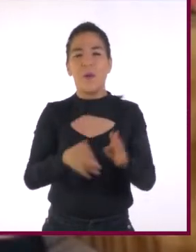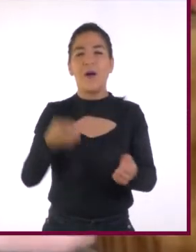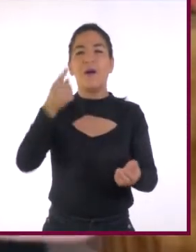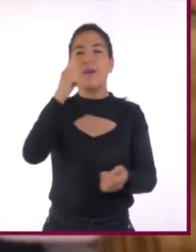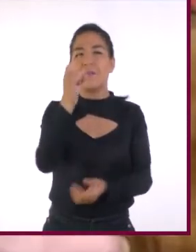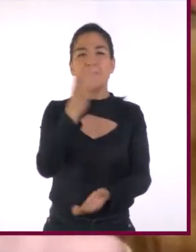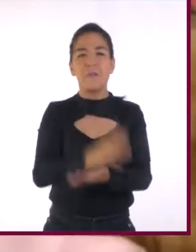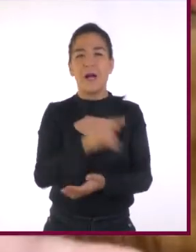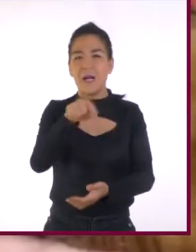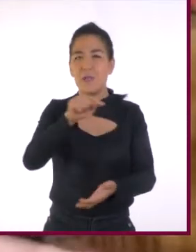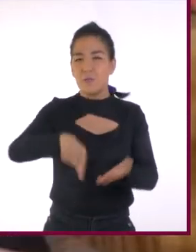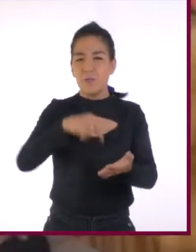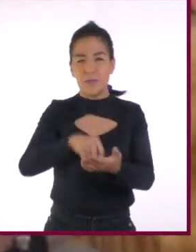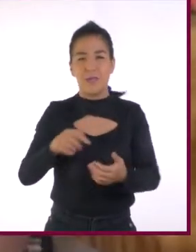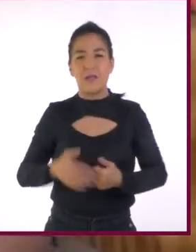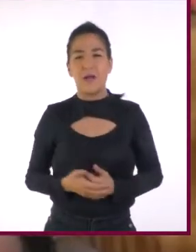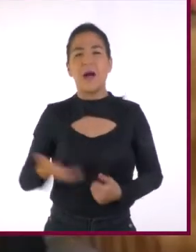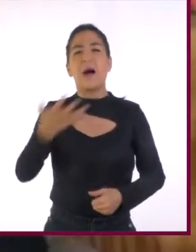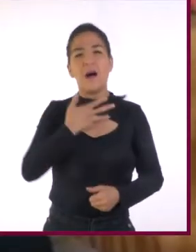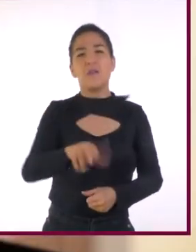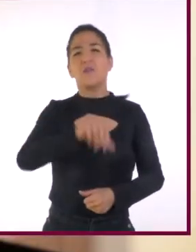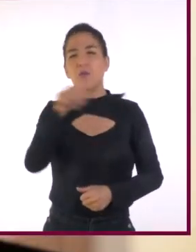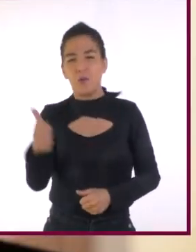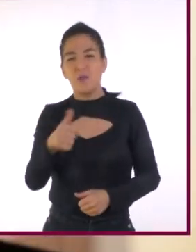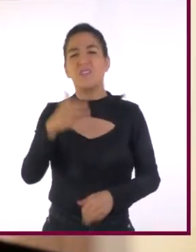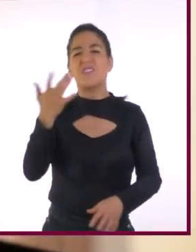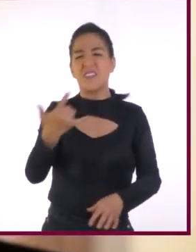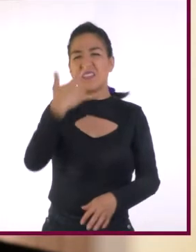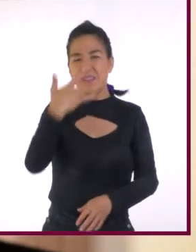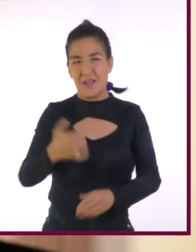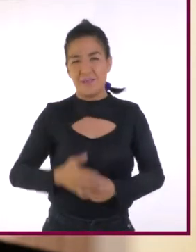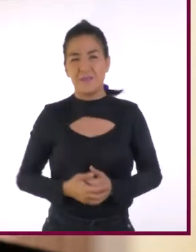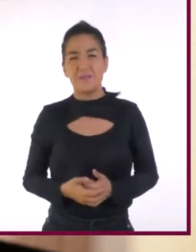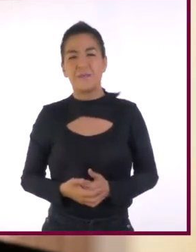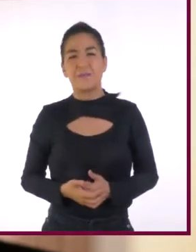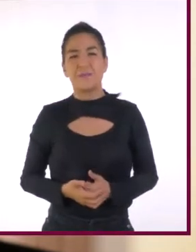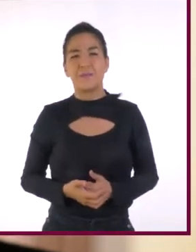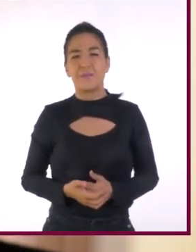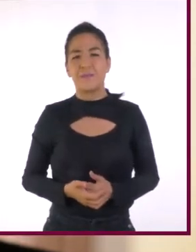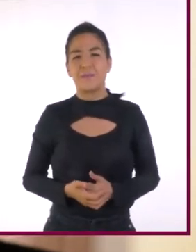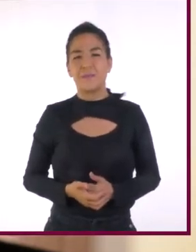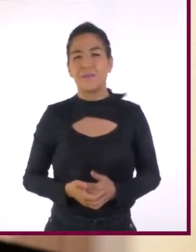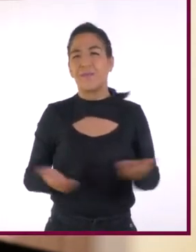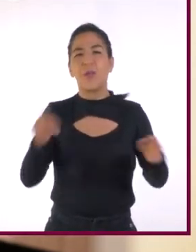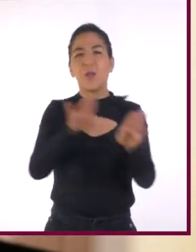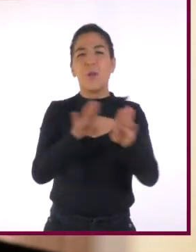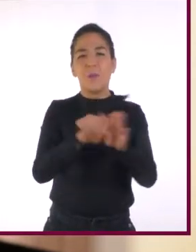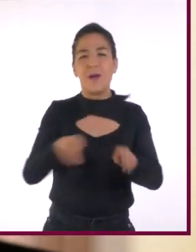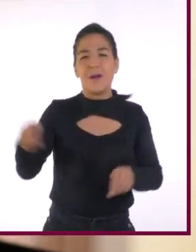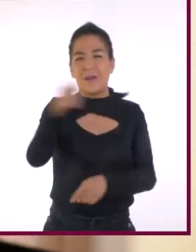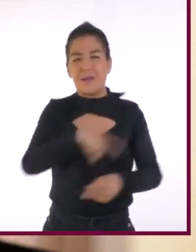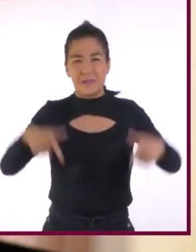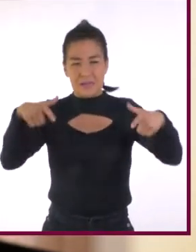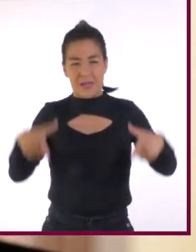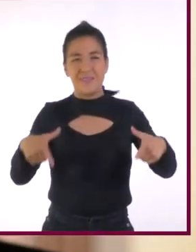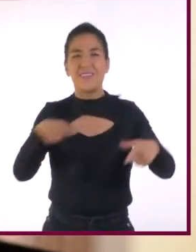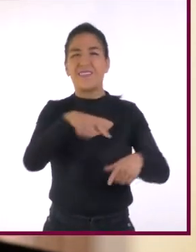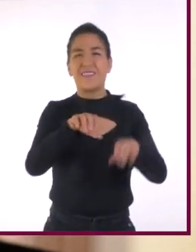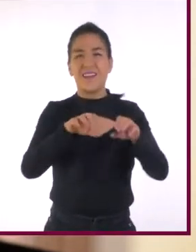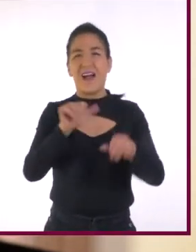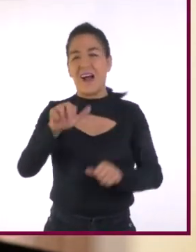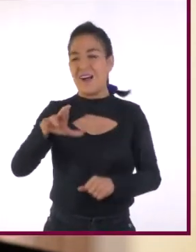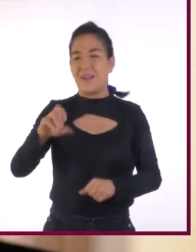quedar suspendido solamente de ese punto. Hay objetos que son más raros, no sé, por ejemplo, un aro, ¿no?